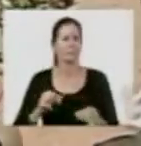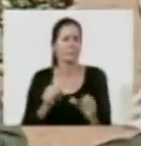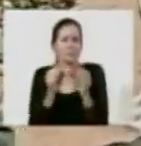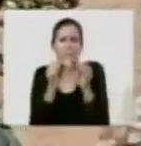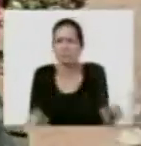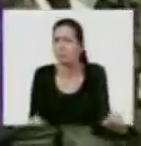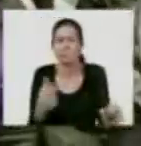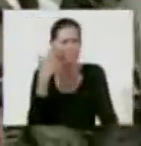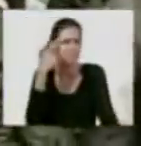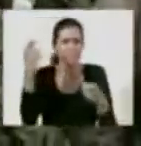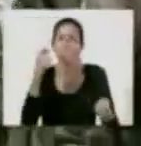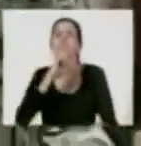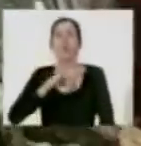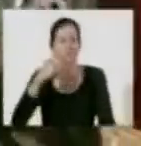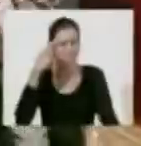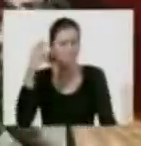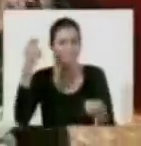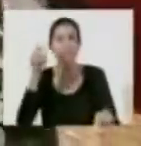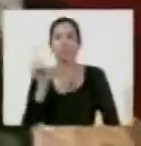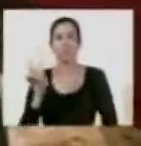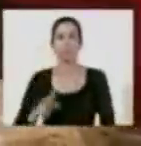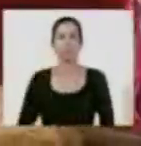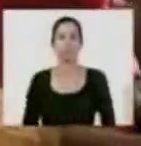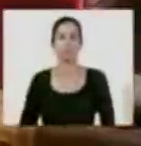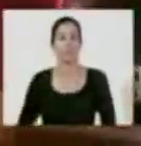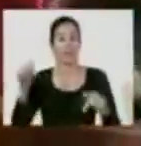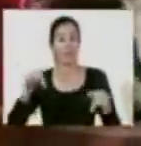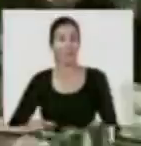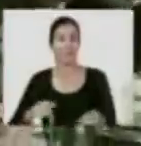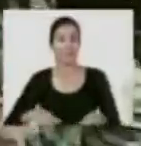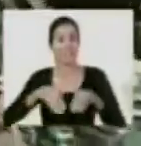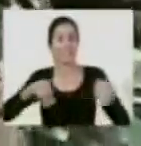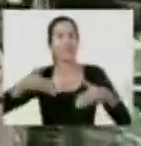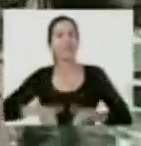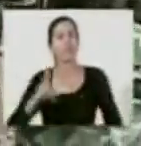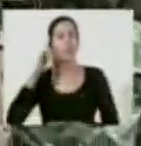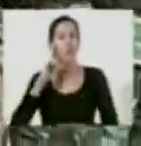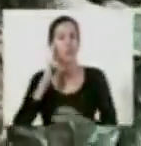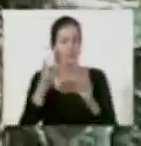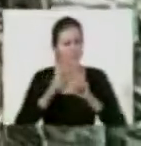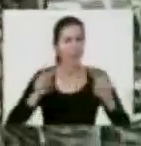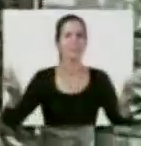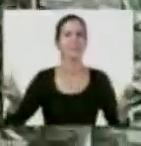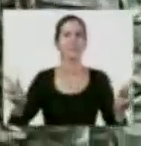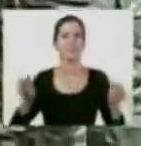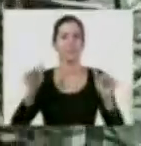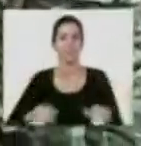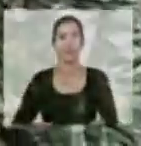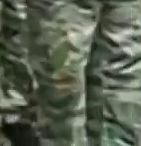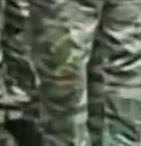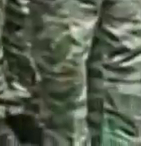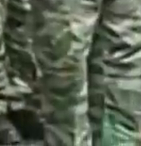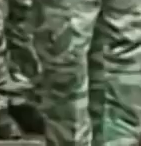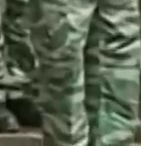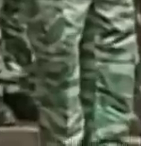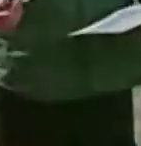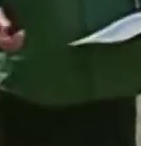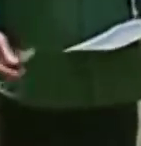historia militar de la Venezuela de Bolívar, que es una Venezuela de paz. Me dicen que tenemos un pase en